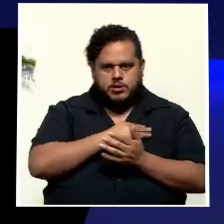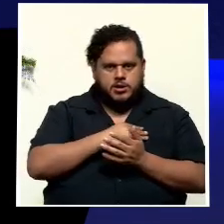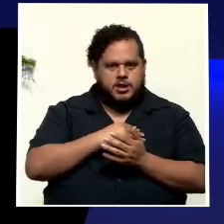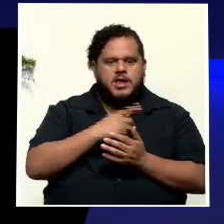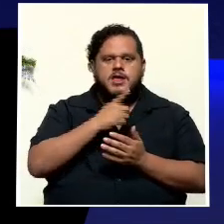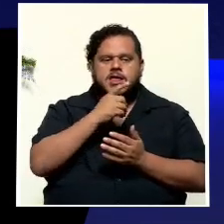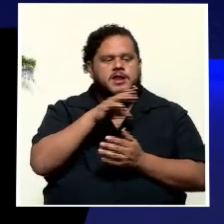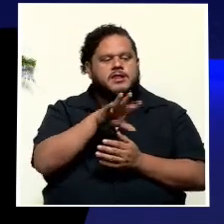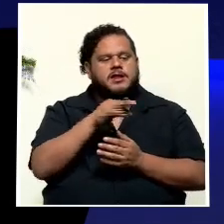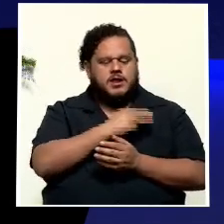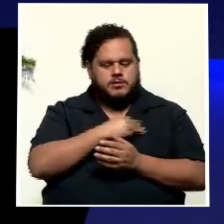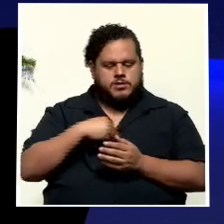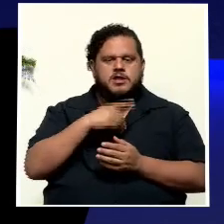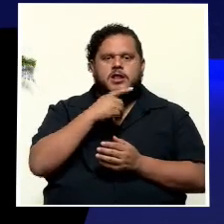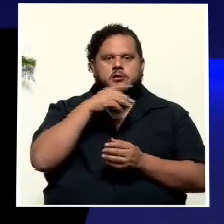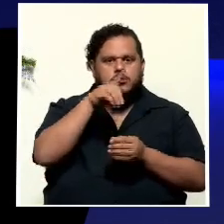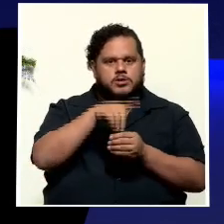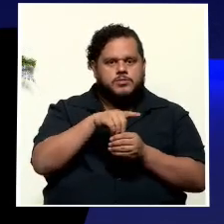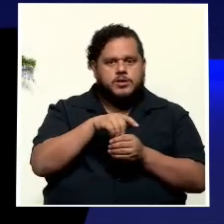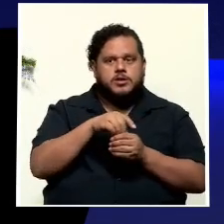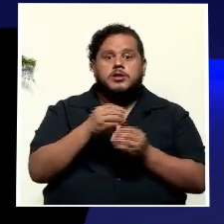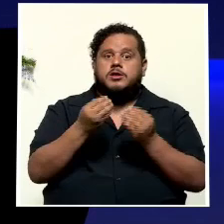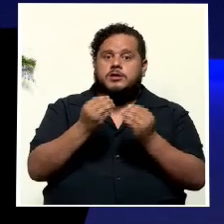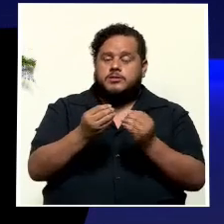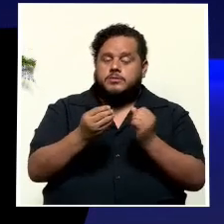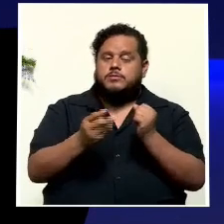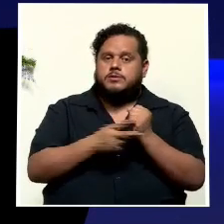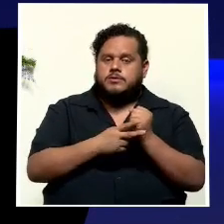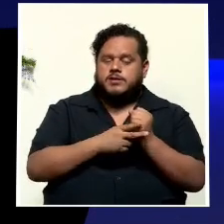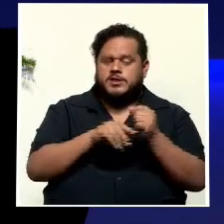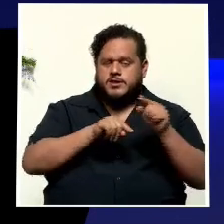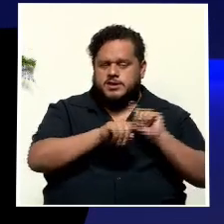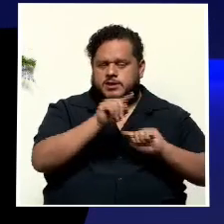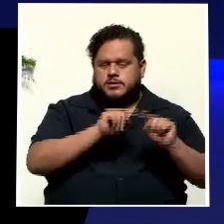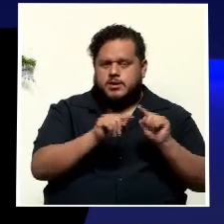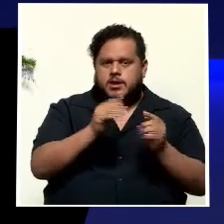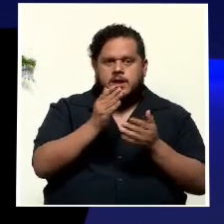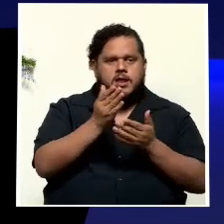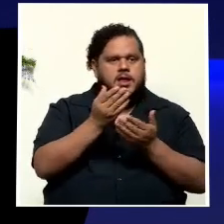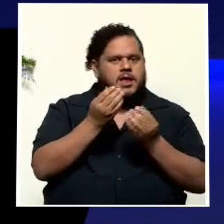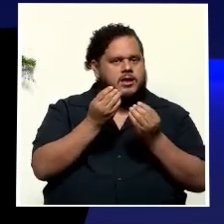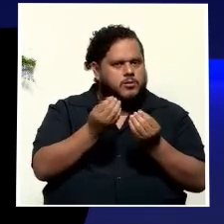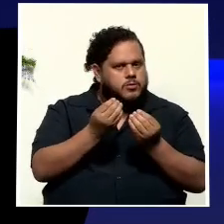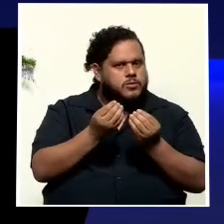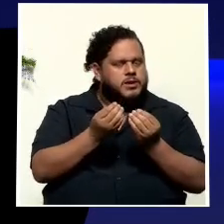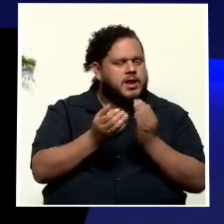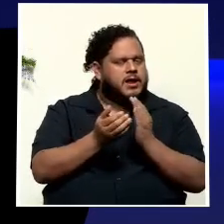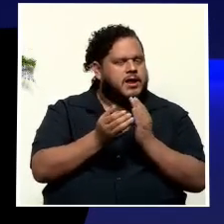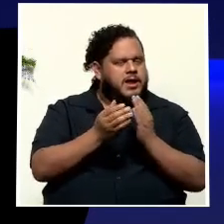diputados. Y muchas veces se ha criticado que hay una opacidad en el